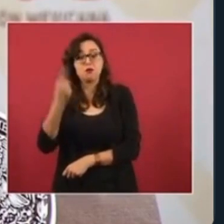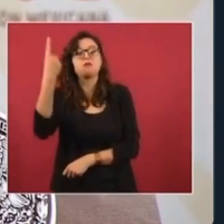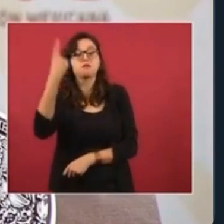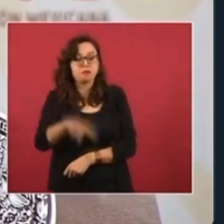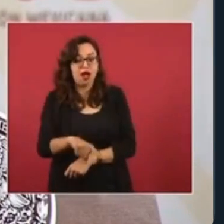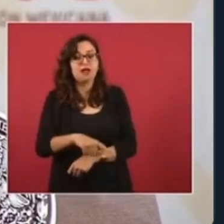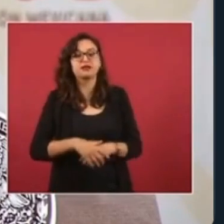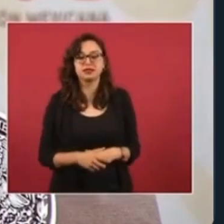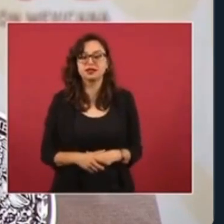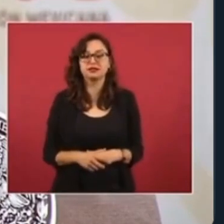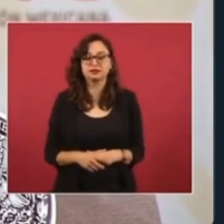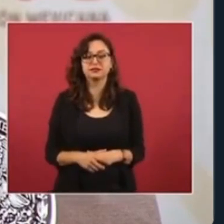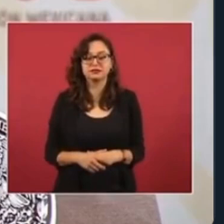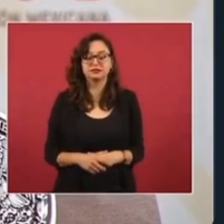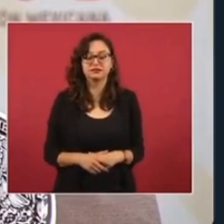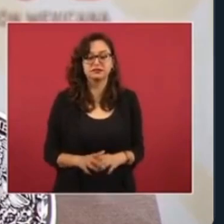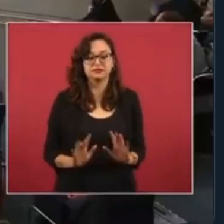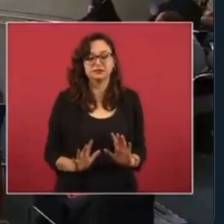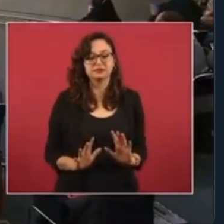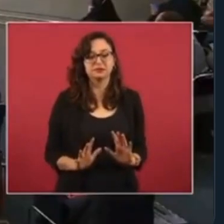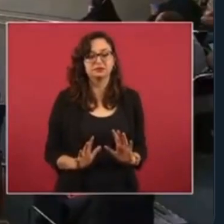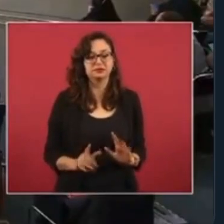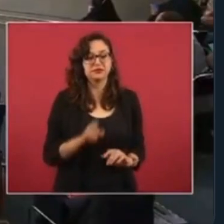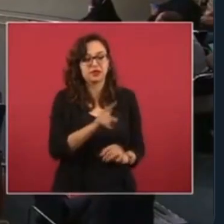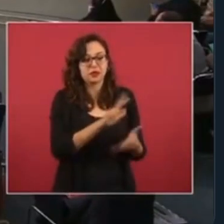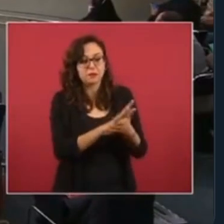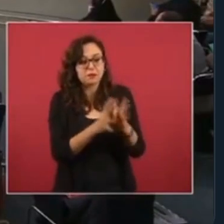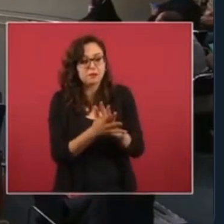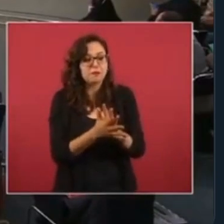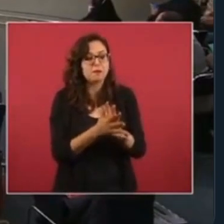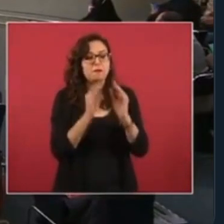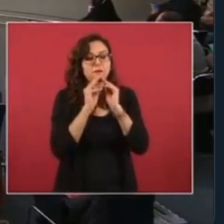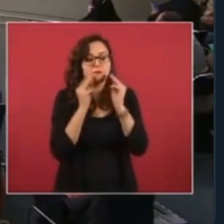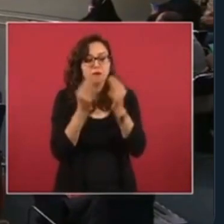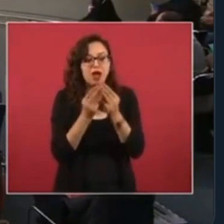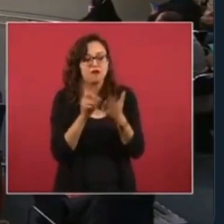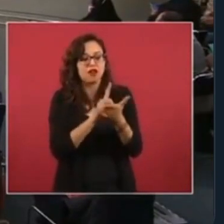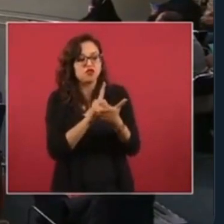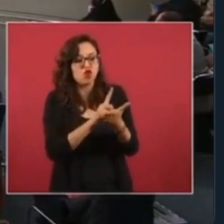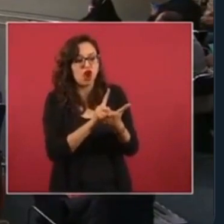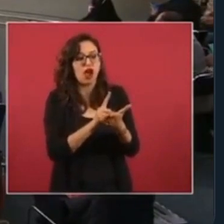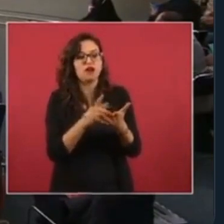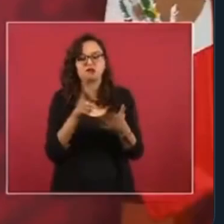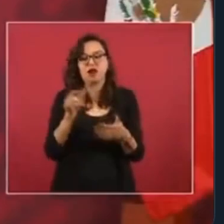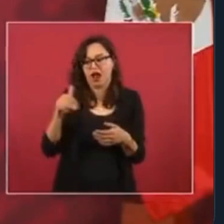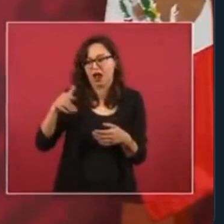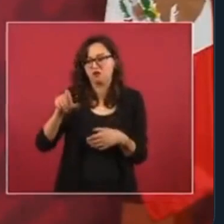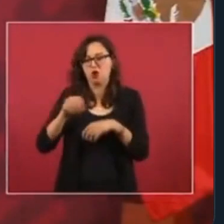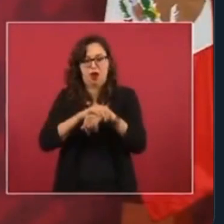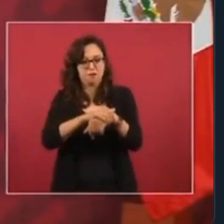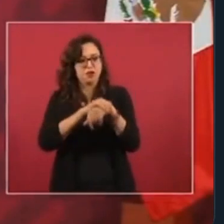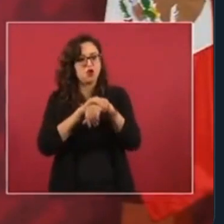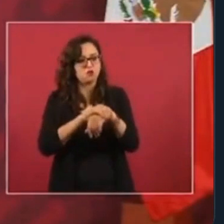a sus aliados, me imagino, del crimen organizado. Yo di la instrucción desde aquí, ¿no?